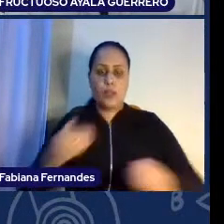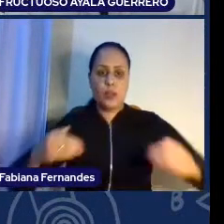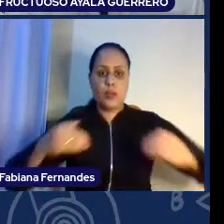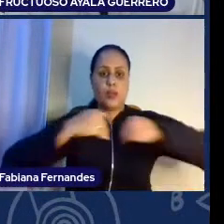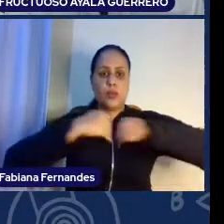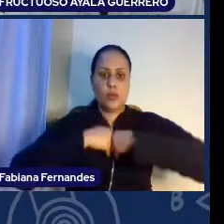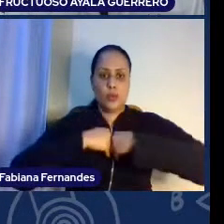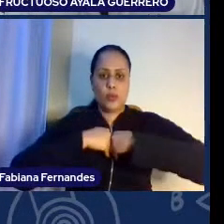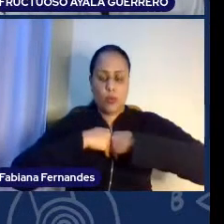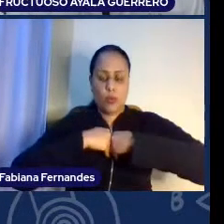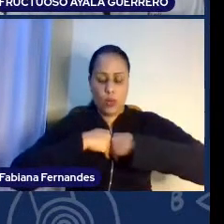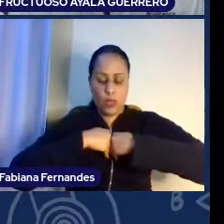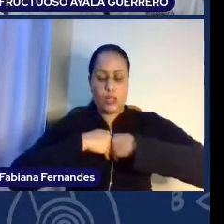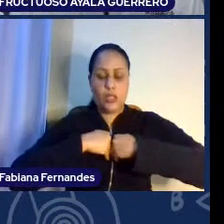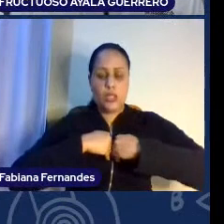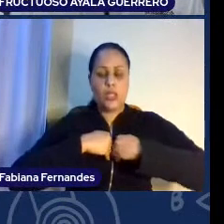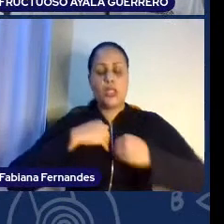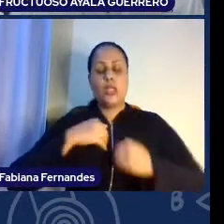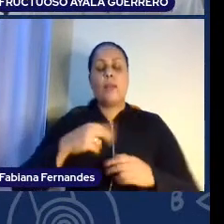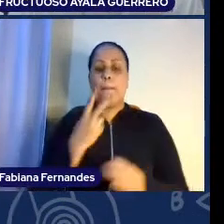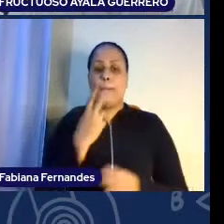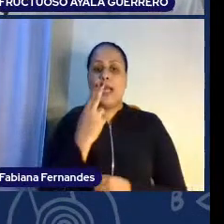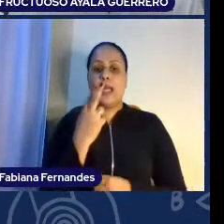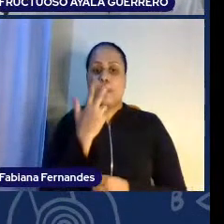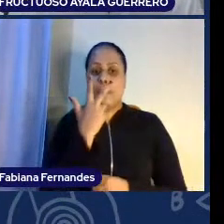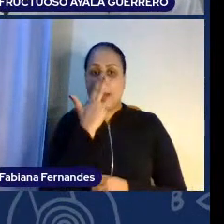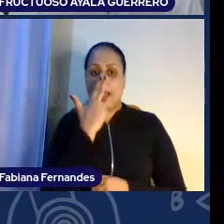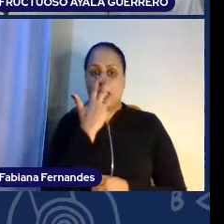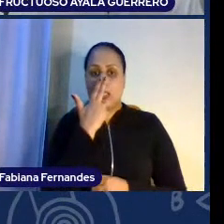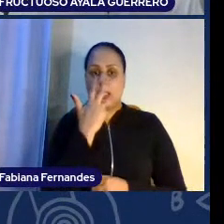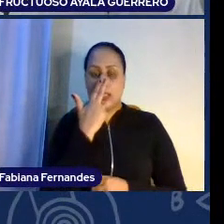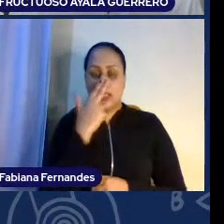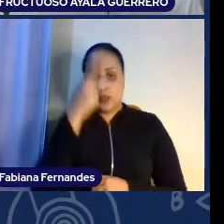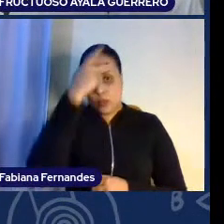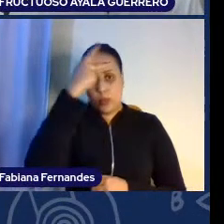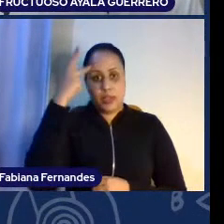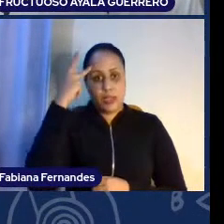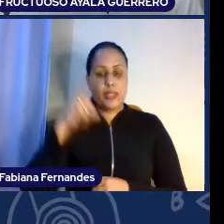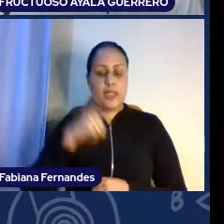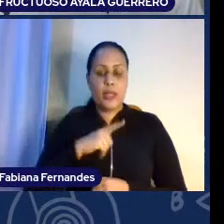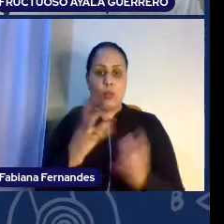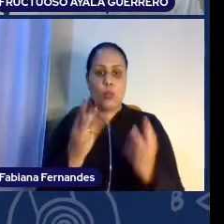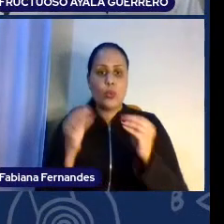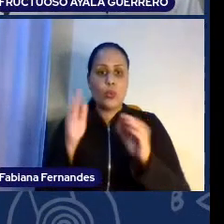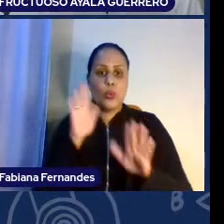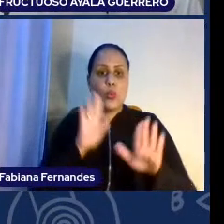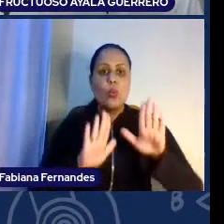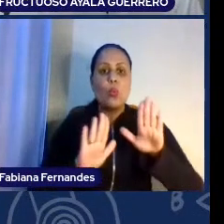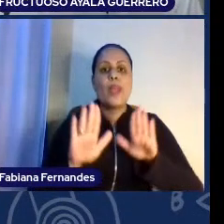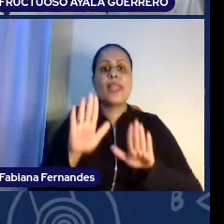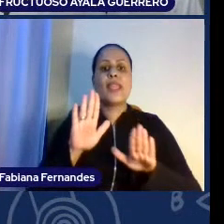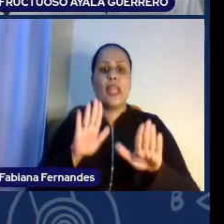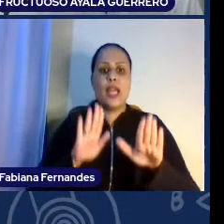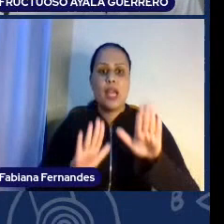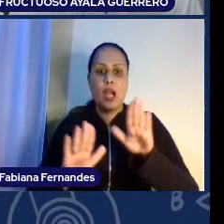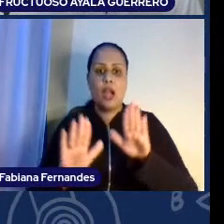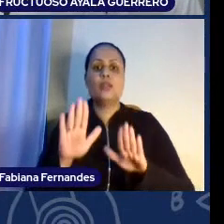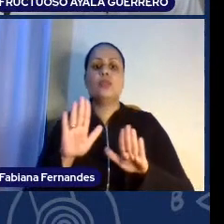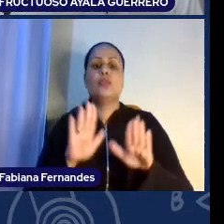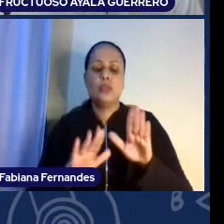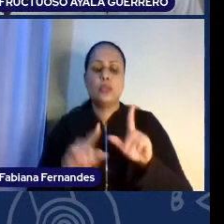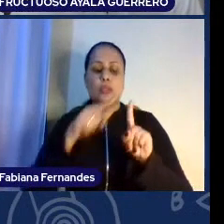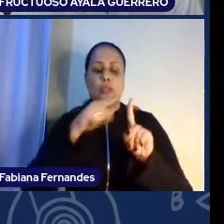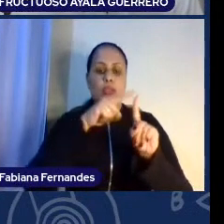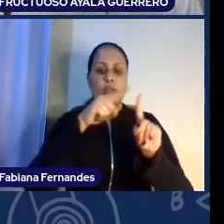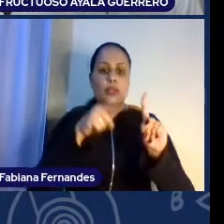humano. Entonces es muy importante tener mucho cuidado durante el desarrollo prenatal,